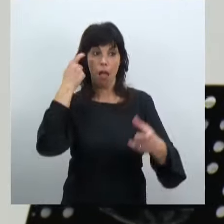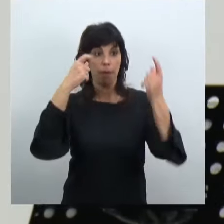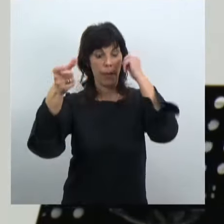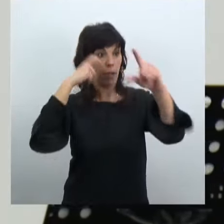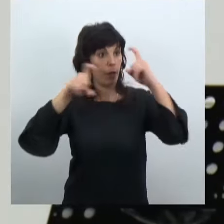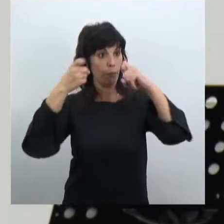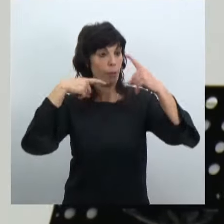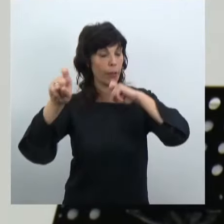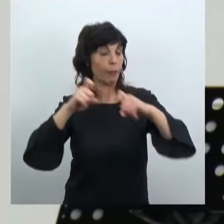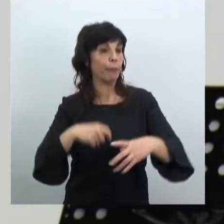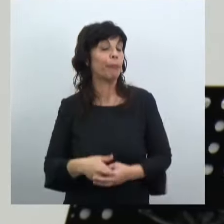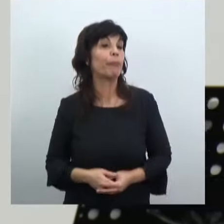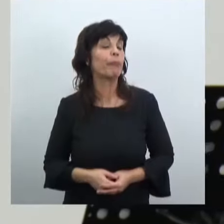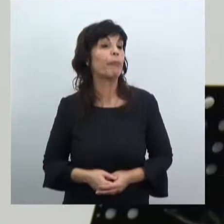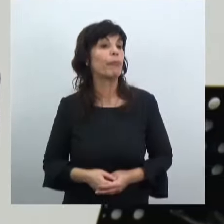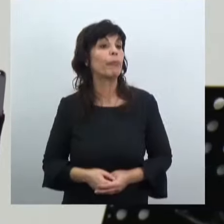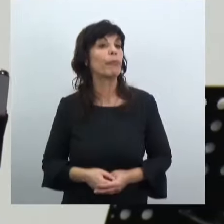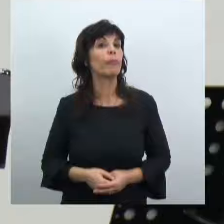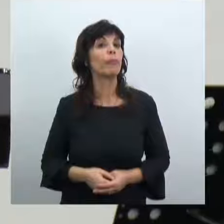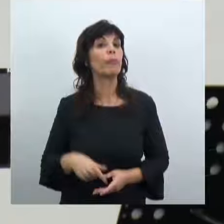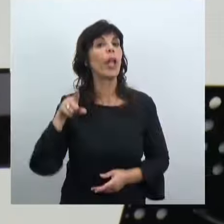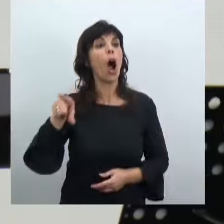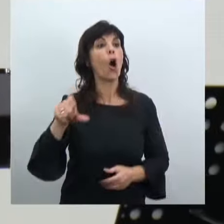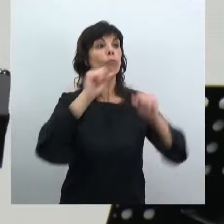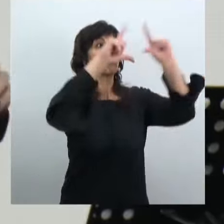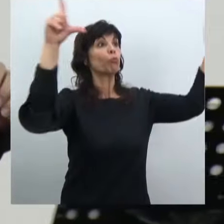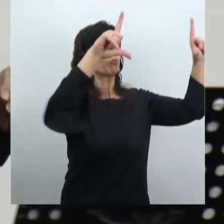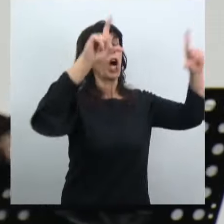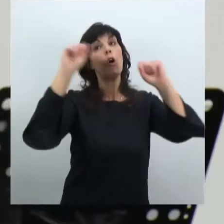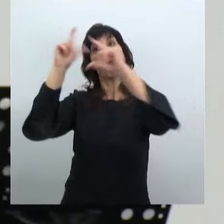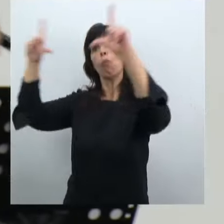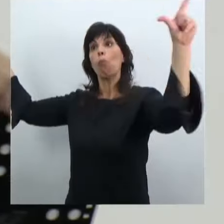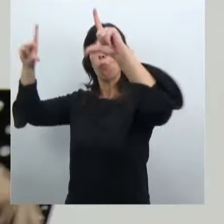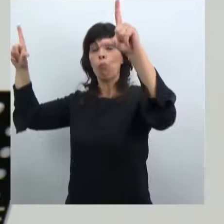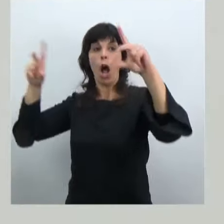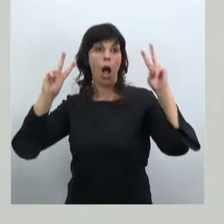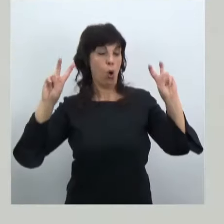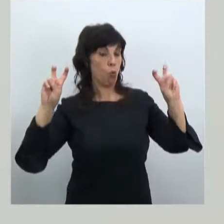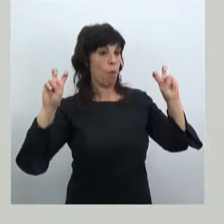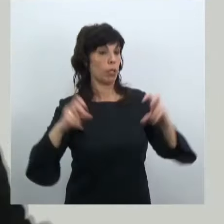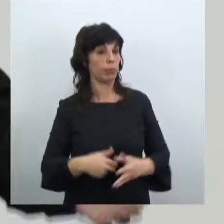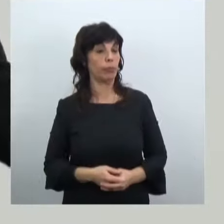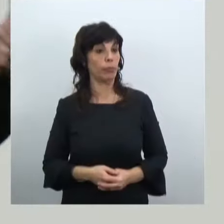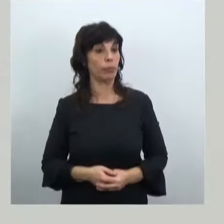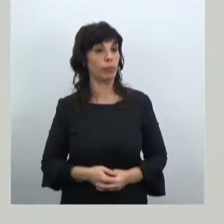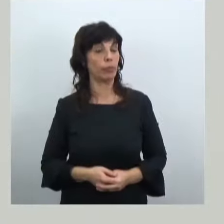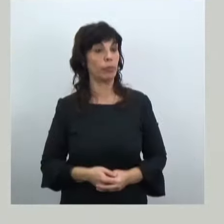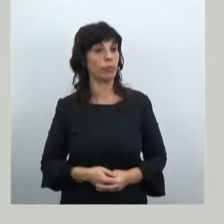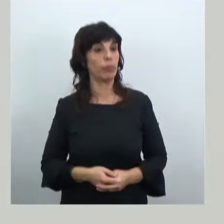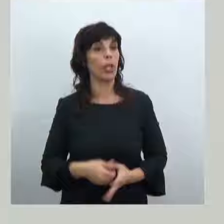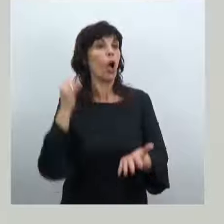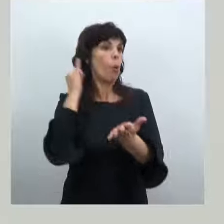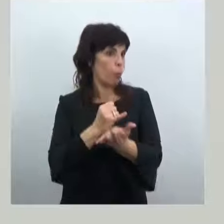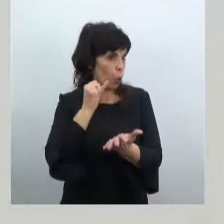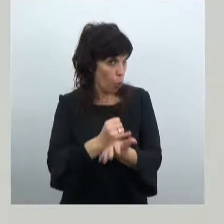Un poco de información. Como habéis visto, hemos puesto unas pantallas nuevas ahí a la derecha y a la izquierda que estamos en este momento